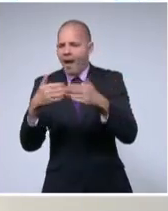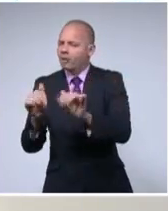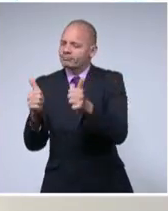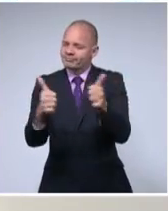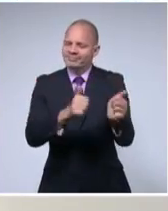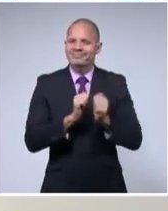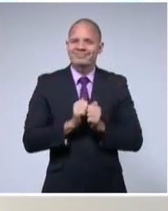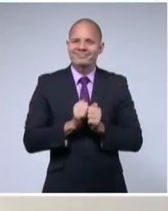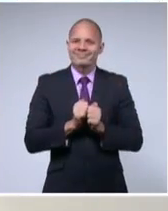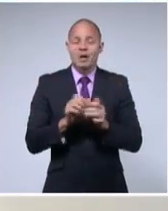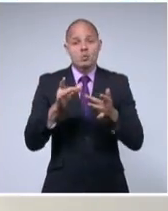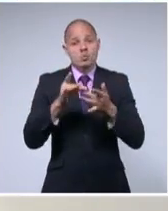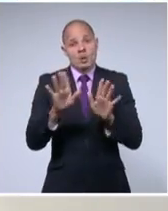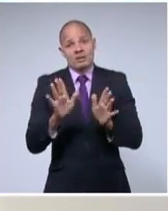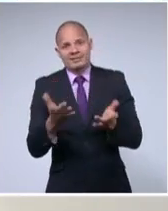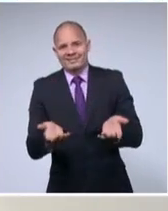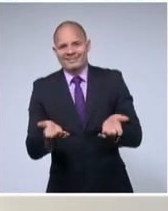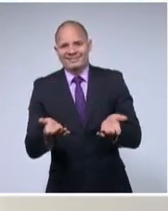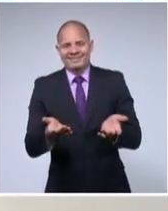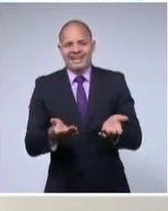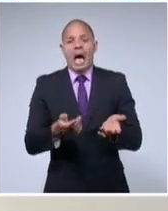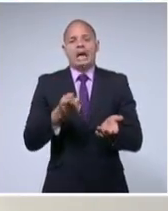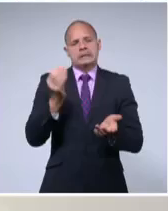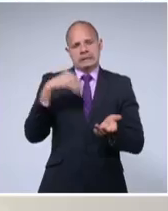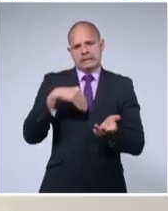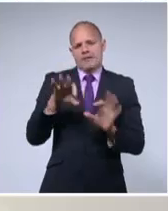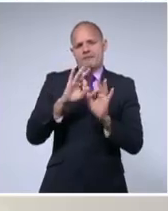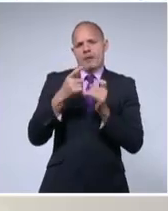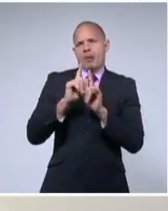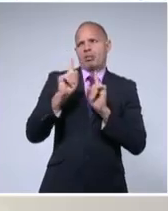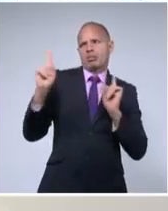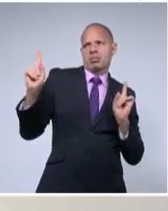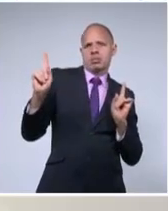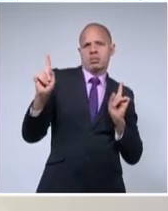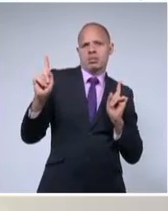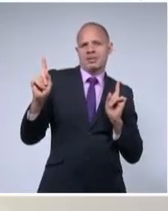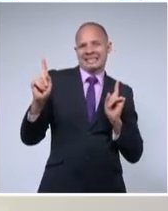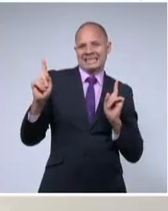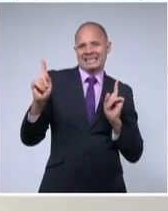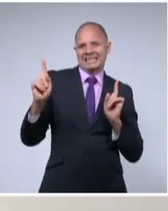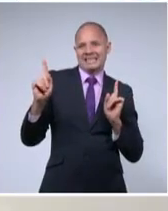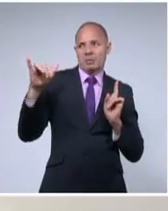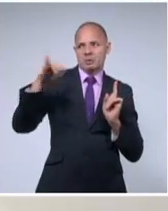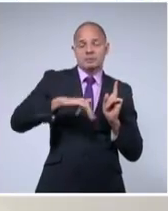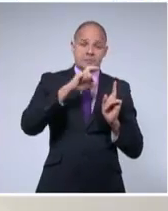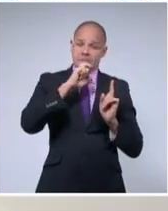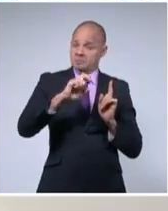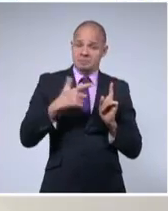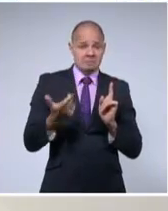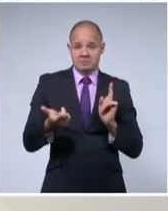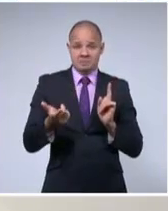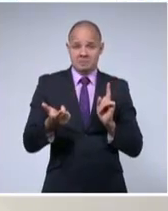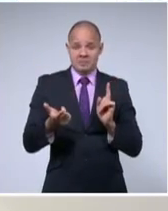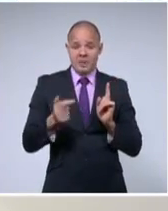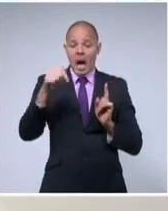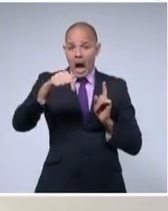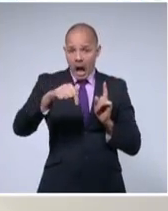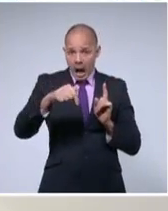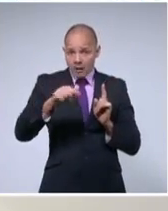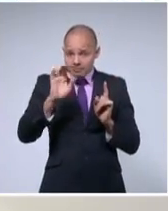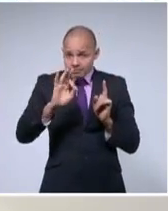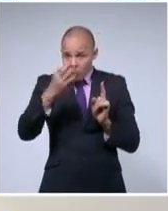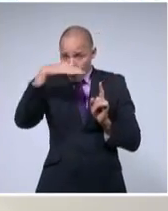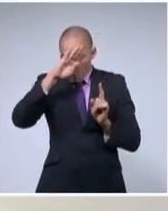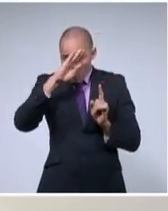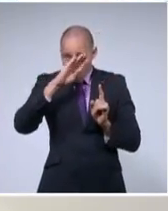de cubanos que durante mucho tiempo permanecieron separados de sus familias y otros que no pudieron visitarse durante los meses de pandemia,